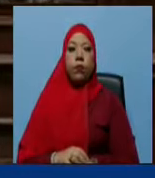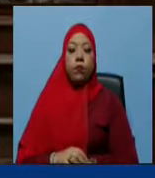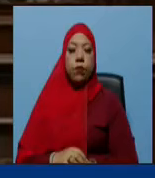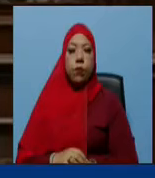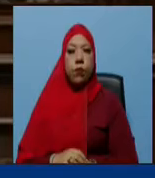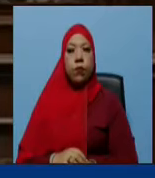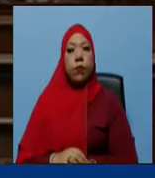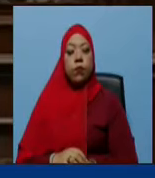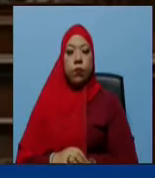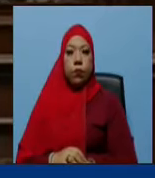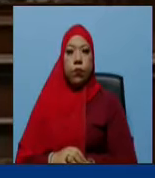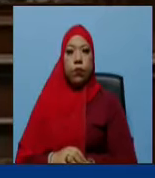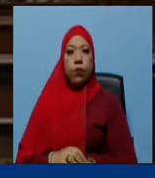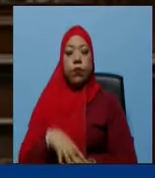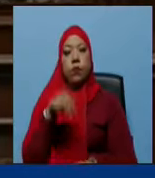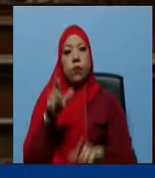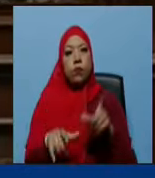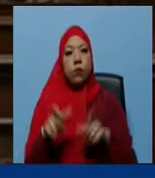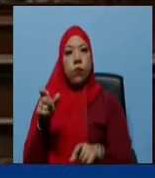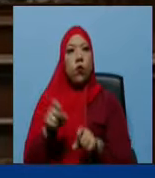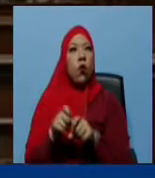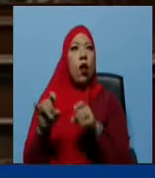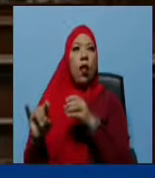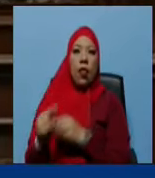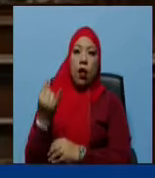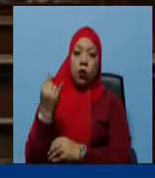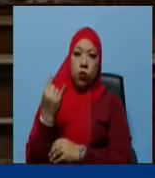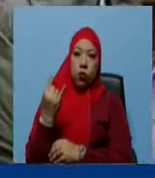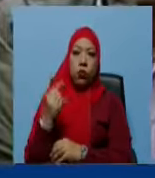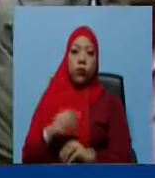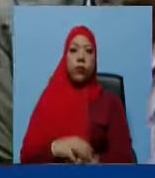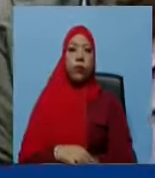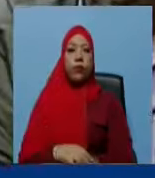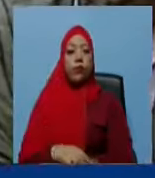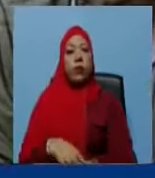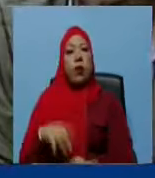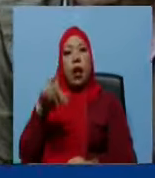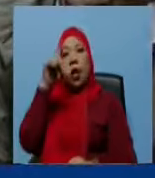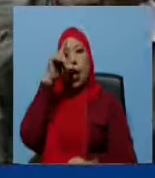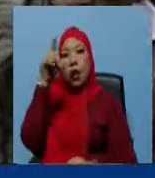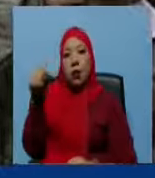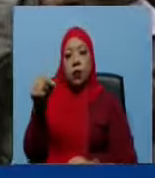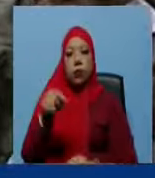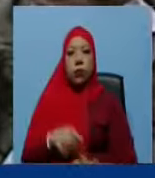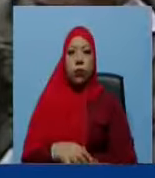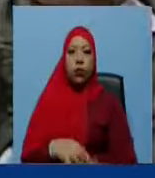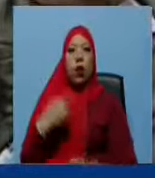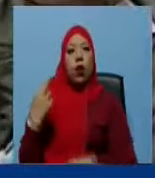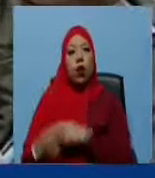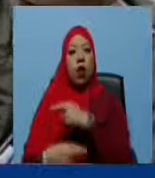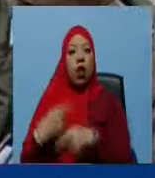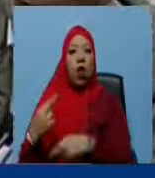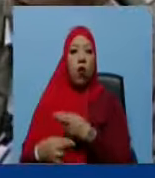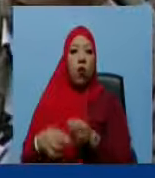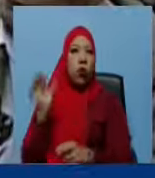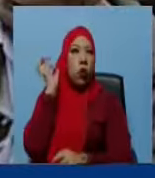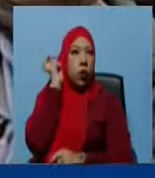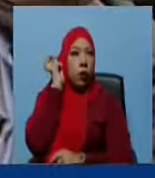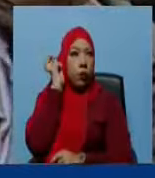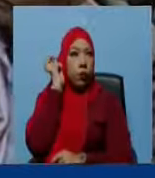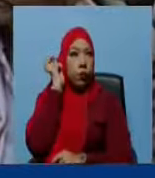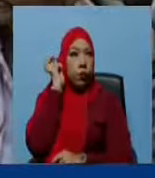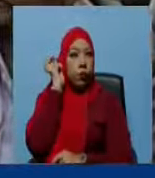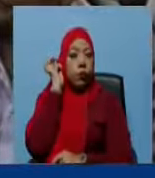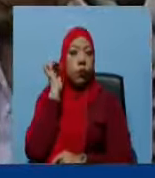El caudillismo que traicionó a Zamora y a la Revolución Federal.